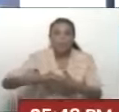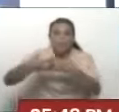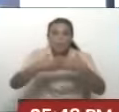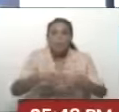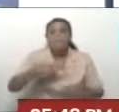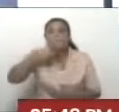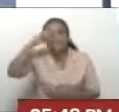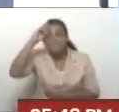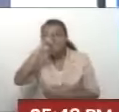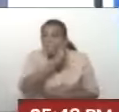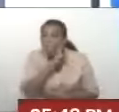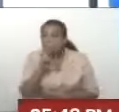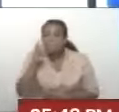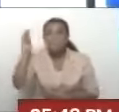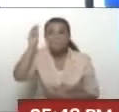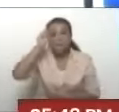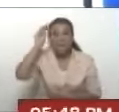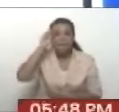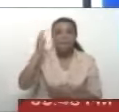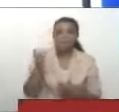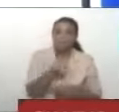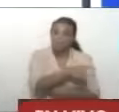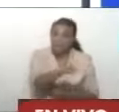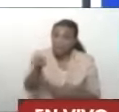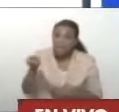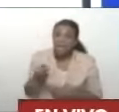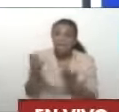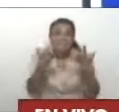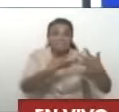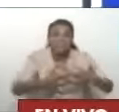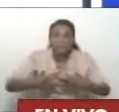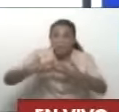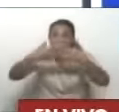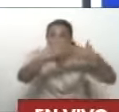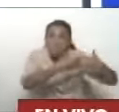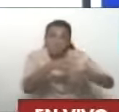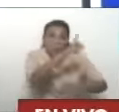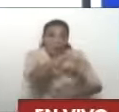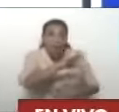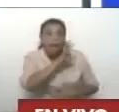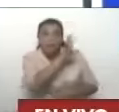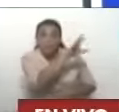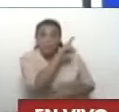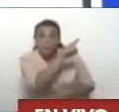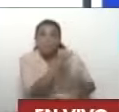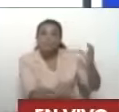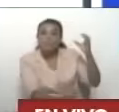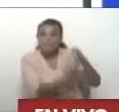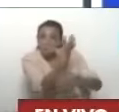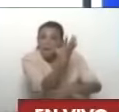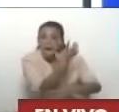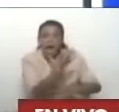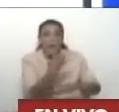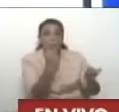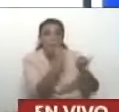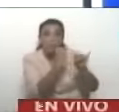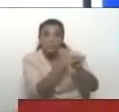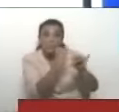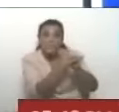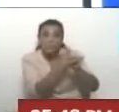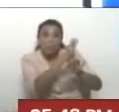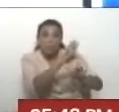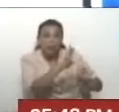Padres, madres, maestros, maestras, en Estados Unidos, donde quedan y se fundaron todas esas redes sociales, hablan